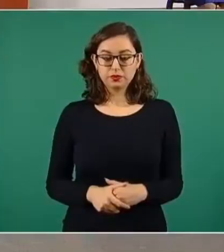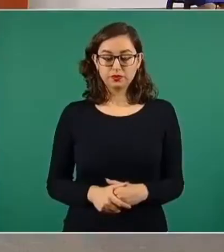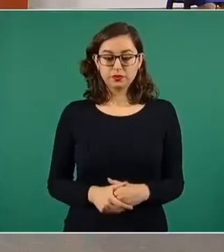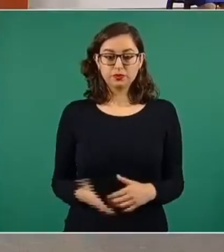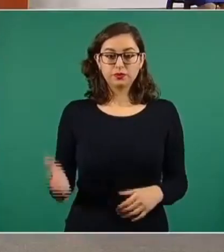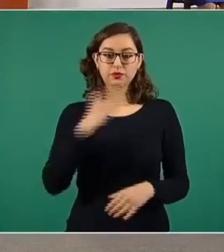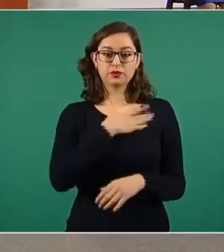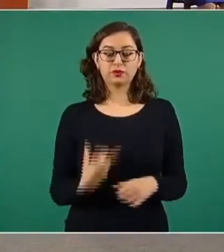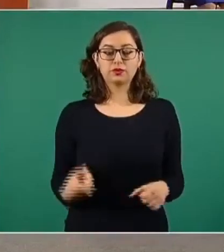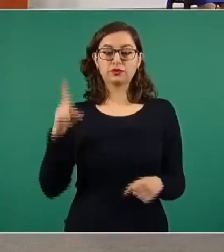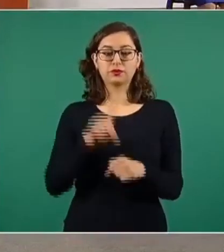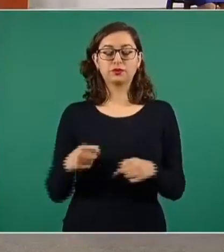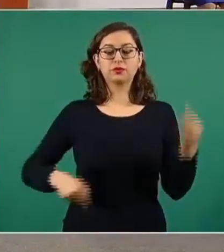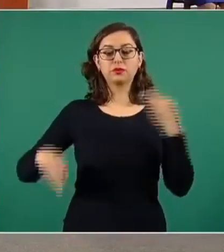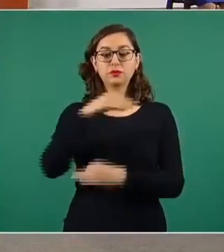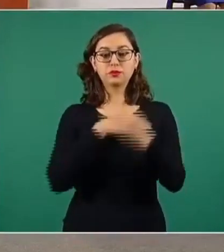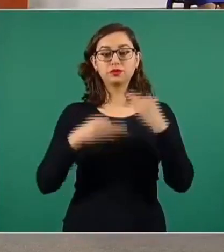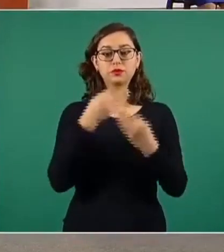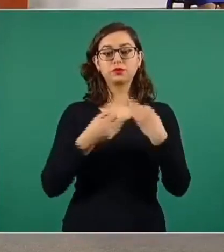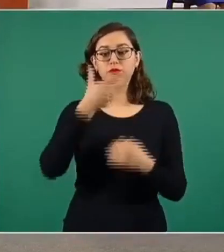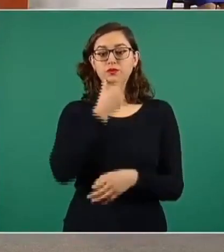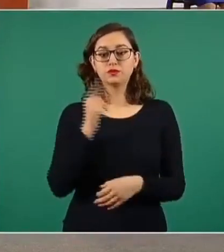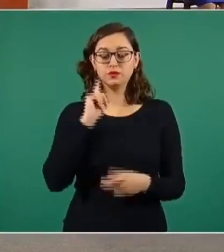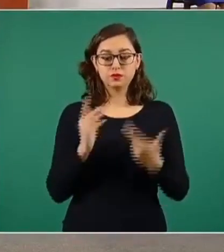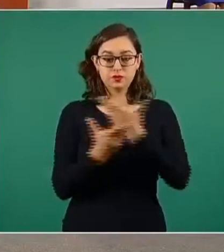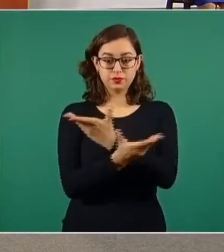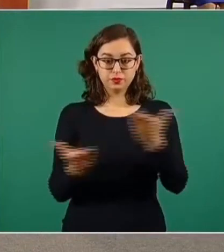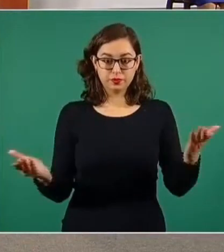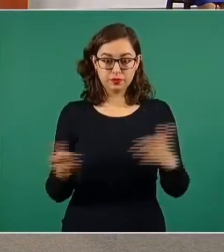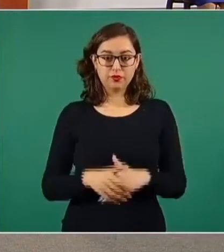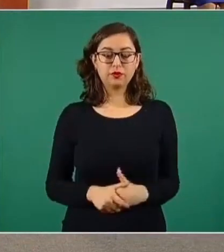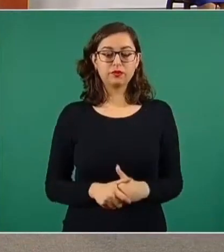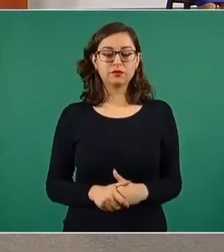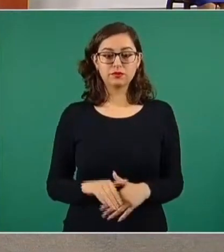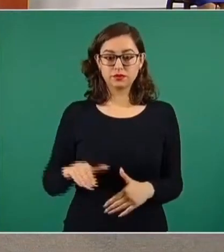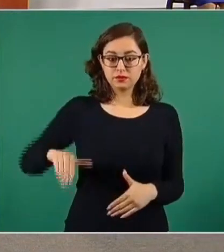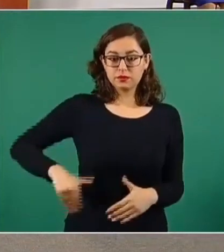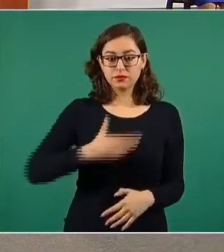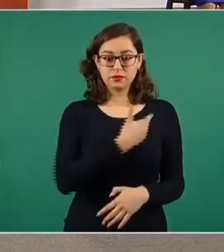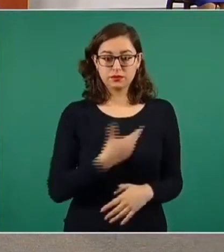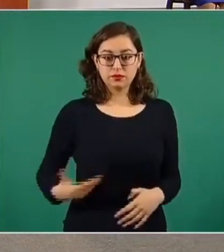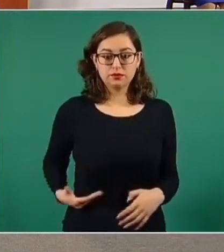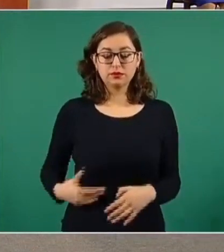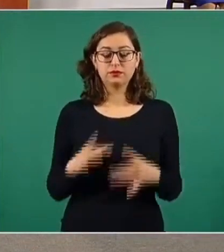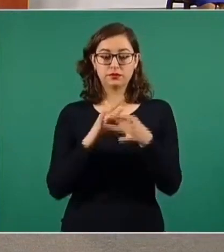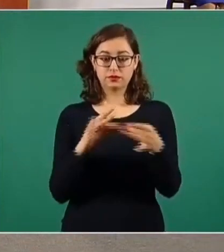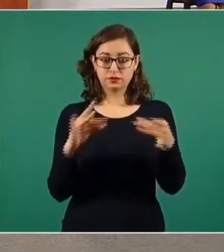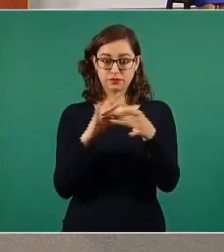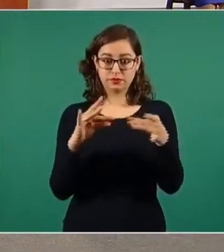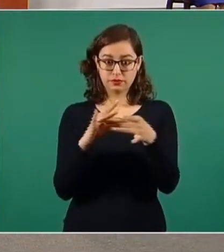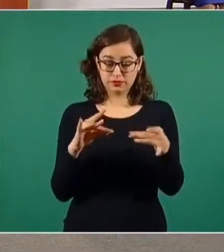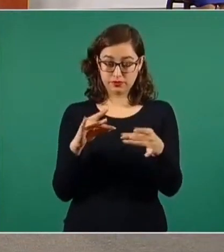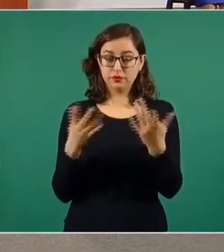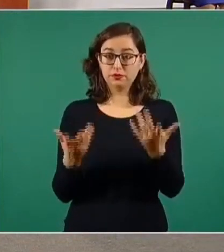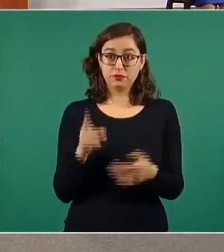Muy buenos días a todas y todos. Como ha mencionado el señor presidente de la República, se entregará